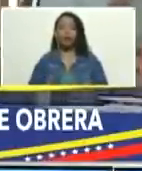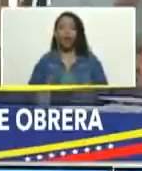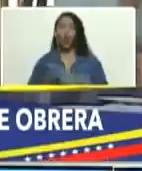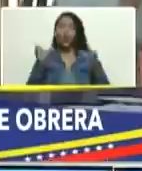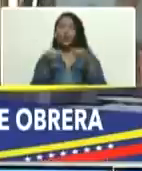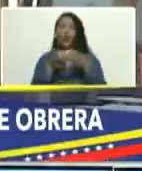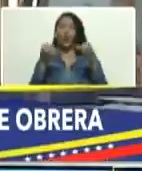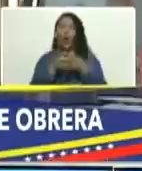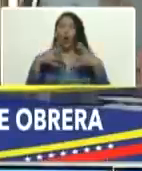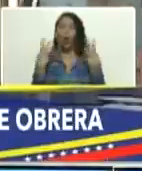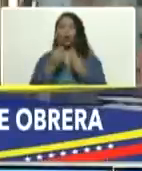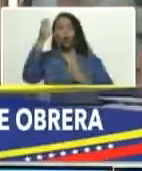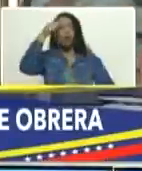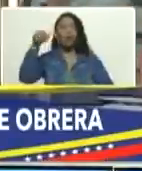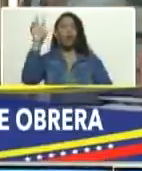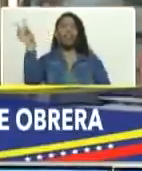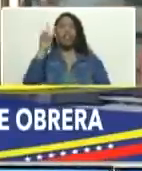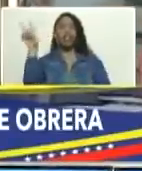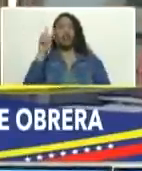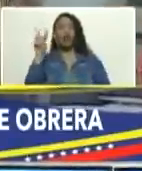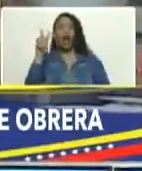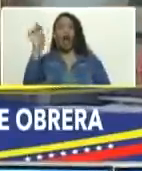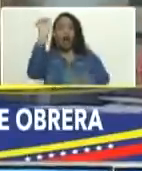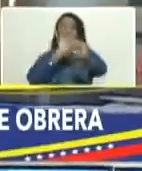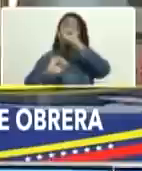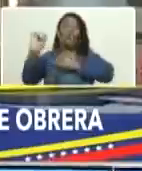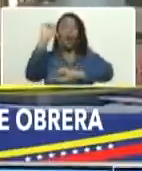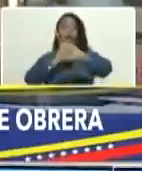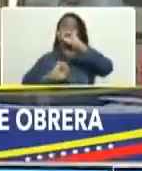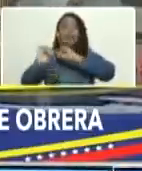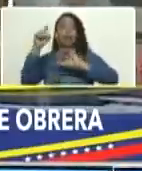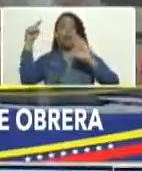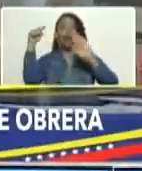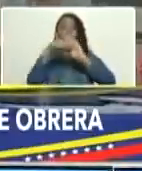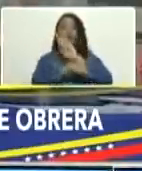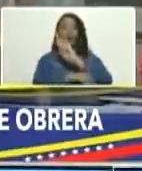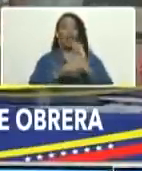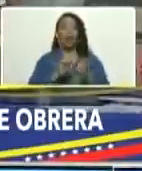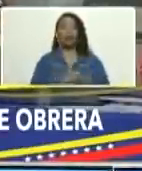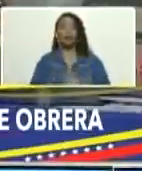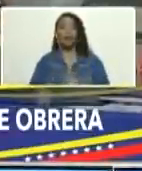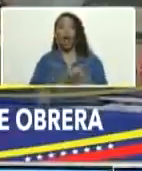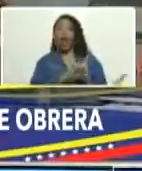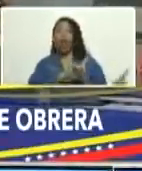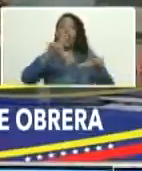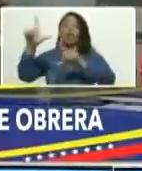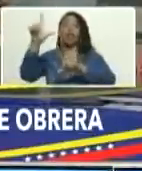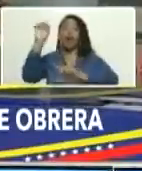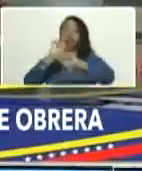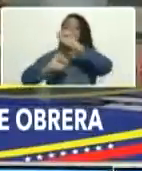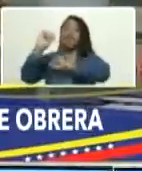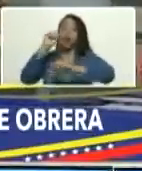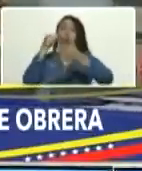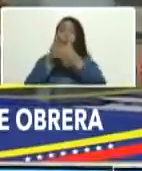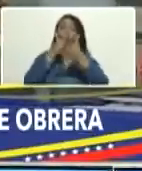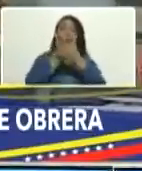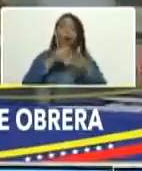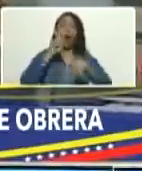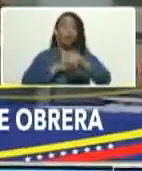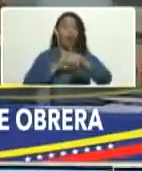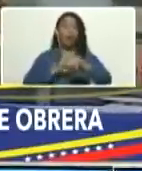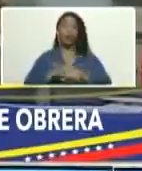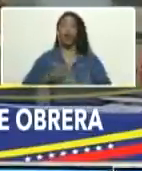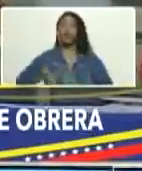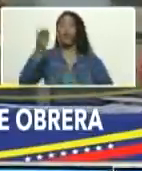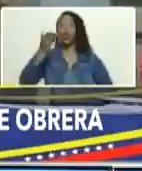conjunto del pueblo venezolano, la vanguardia, vanguardia profunda, lista para el combate en el momento decisivo.